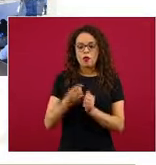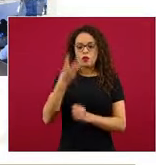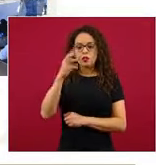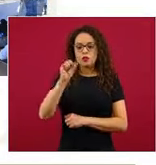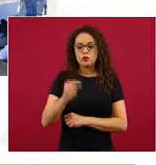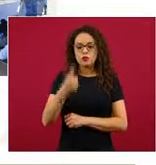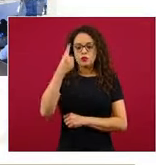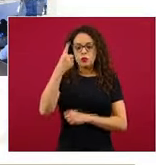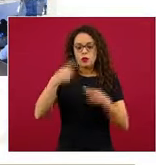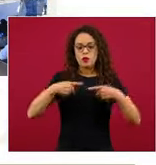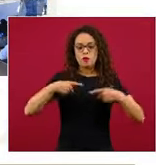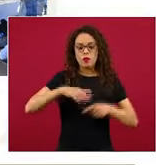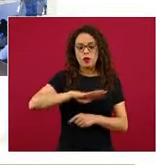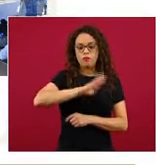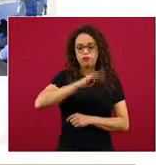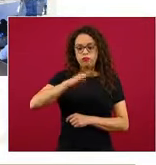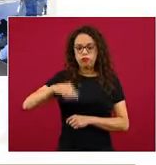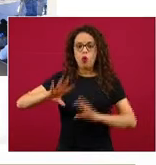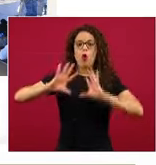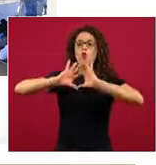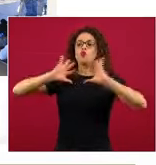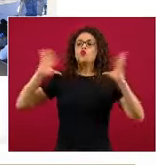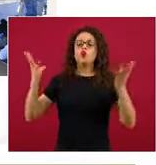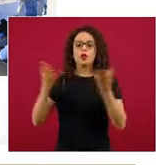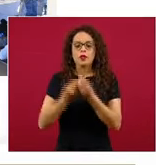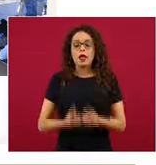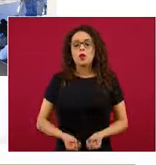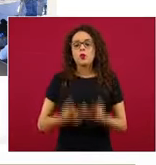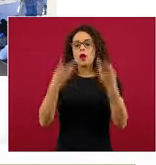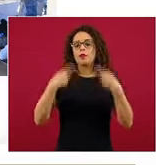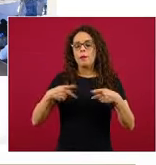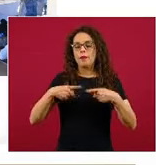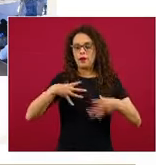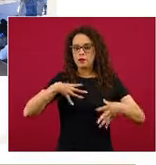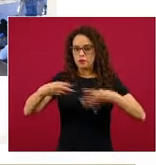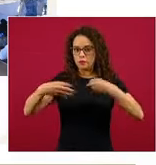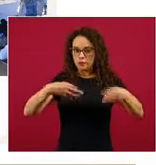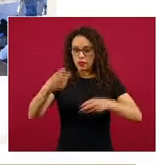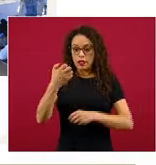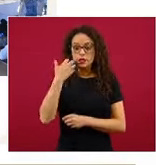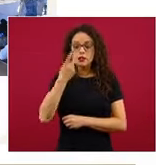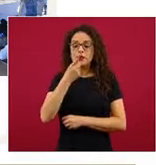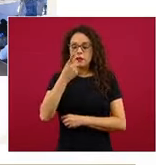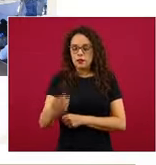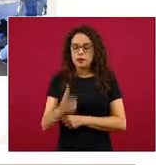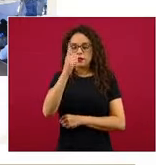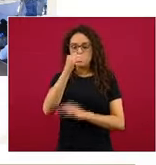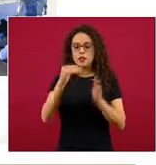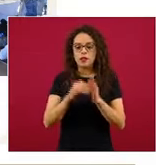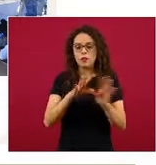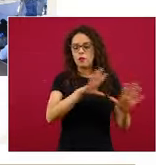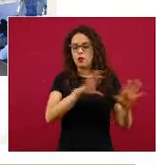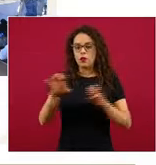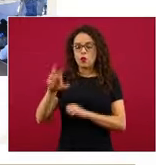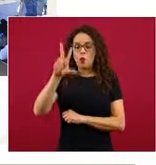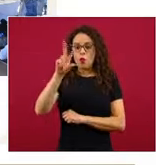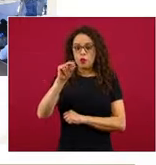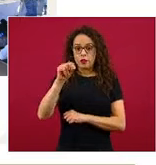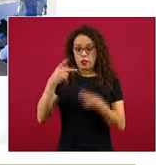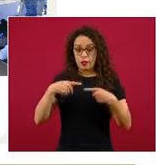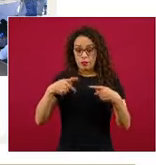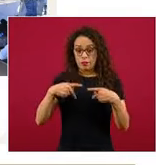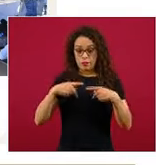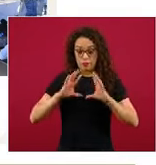del total de contagios. Esto implica que de los 7.580 casos acumulados,